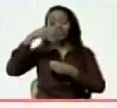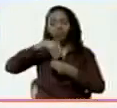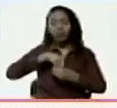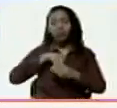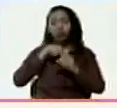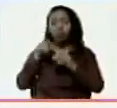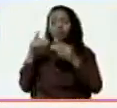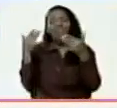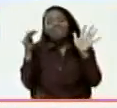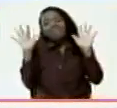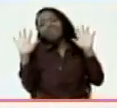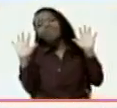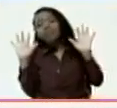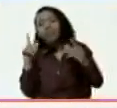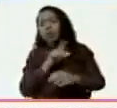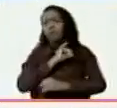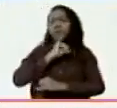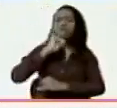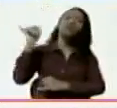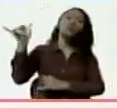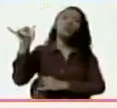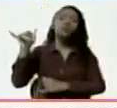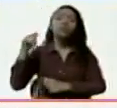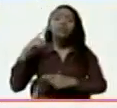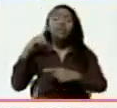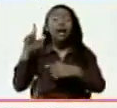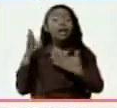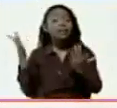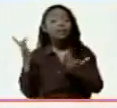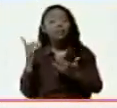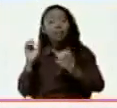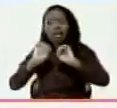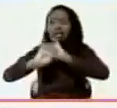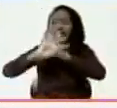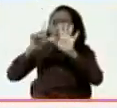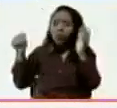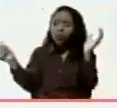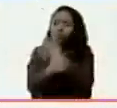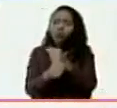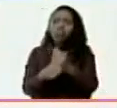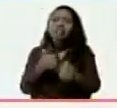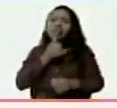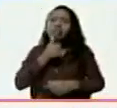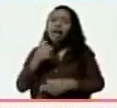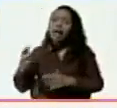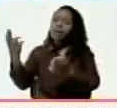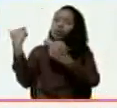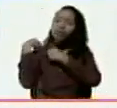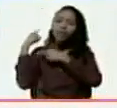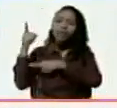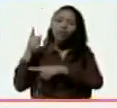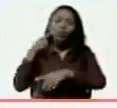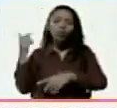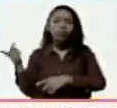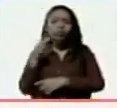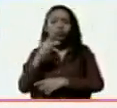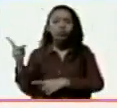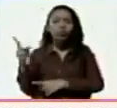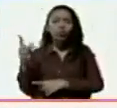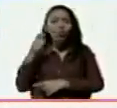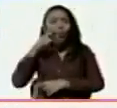sus supuestos para ser denunciado y para que se determine los responsables de estos crímenes de lesa humanidad